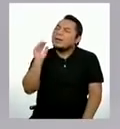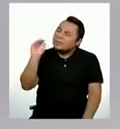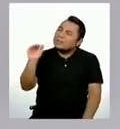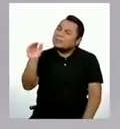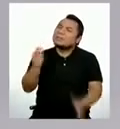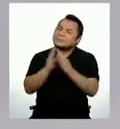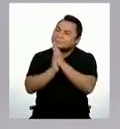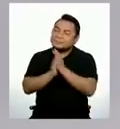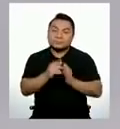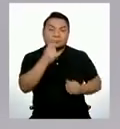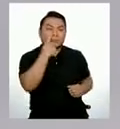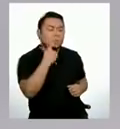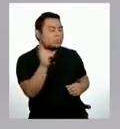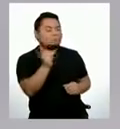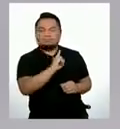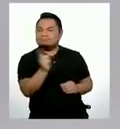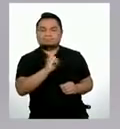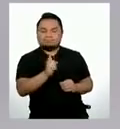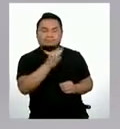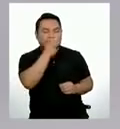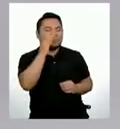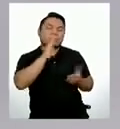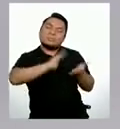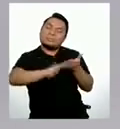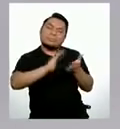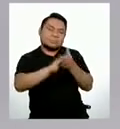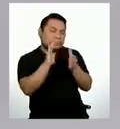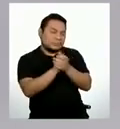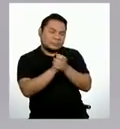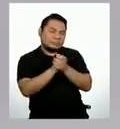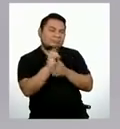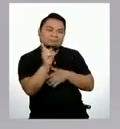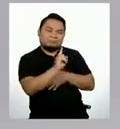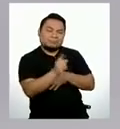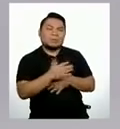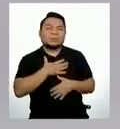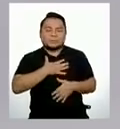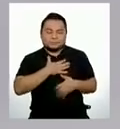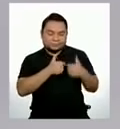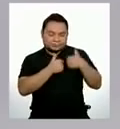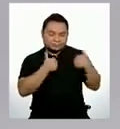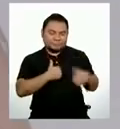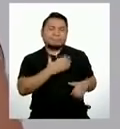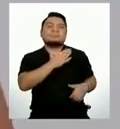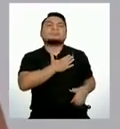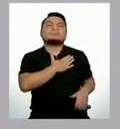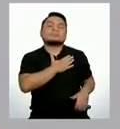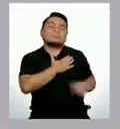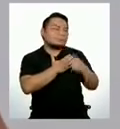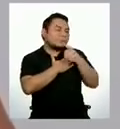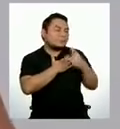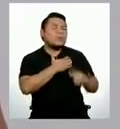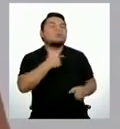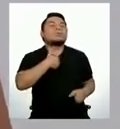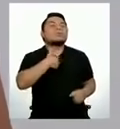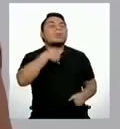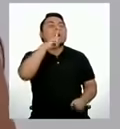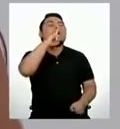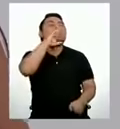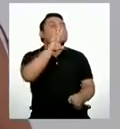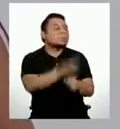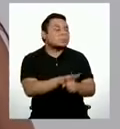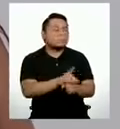se mantuvo firme. Disculpa, mi amigo. Y poniendo la mano en su corazón, dijo, He hecho una